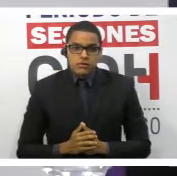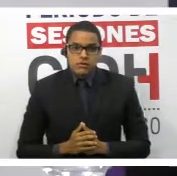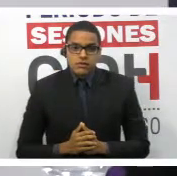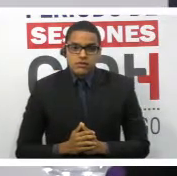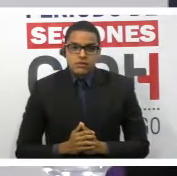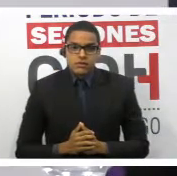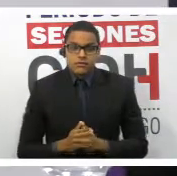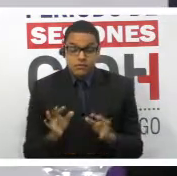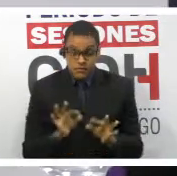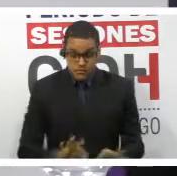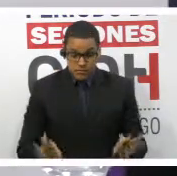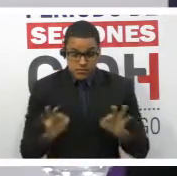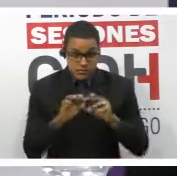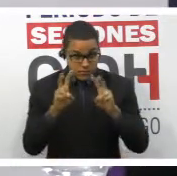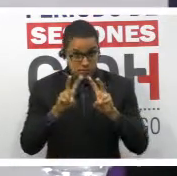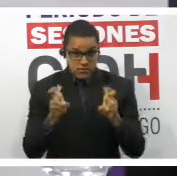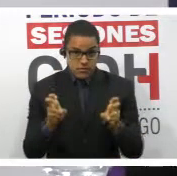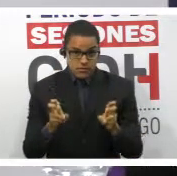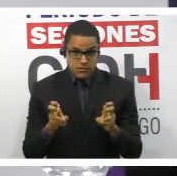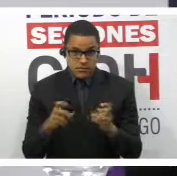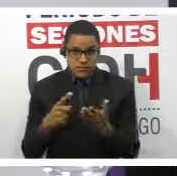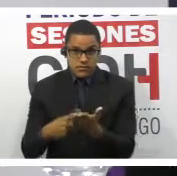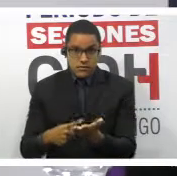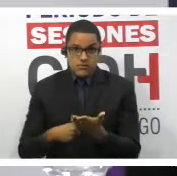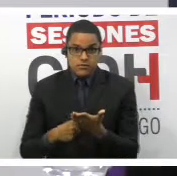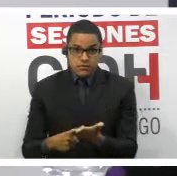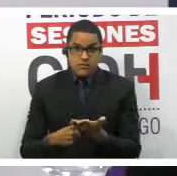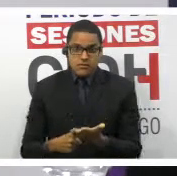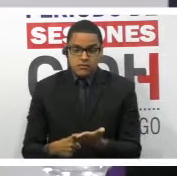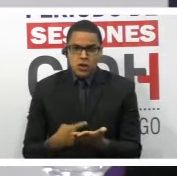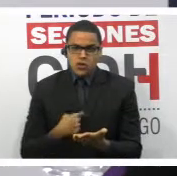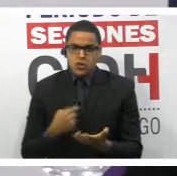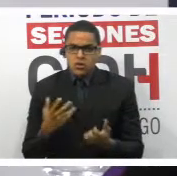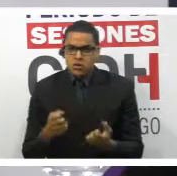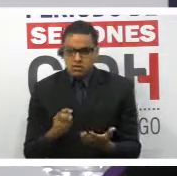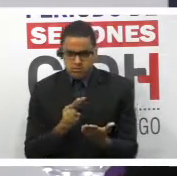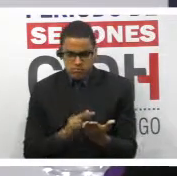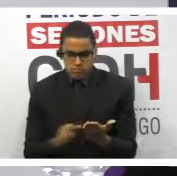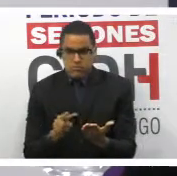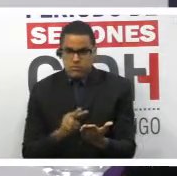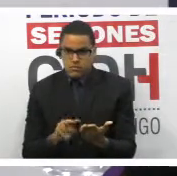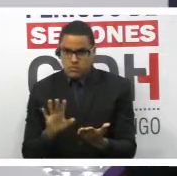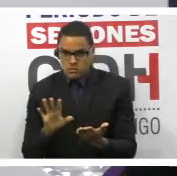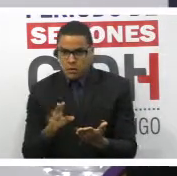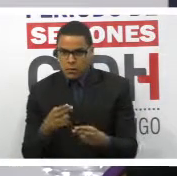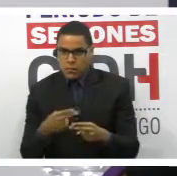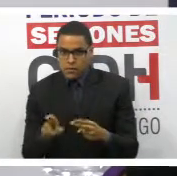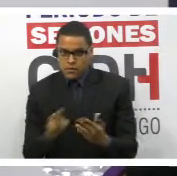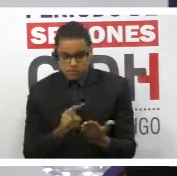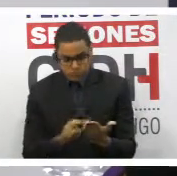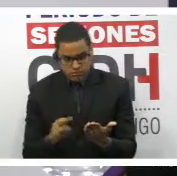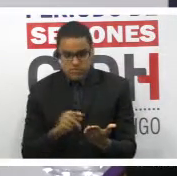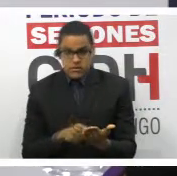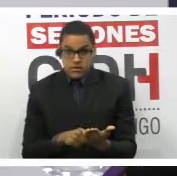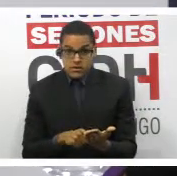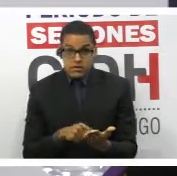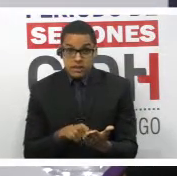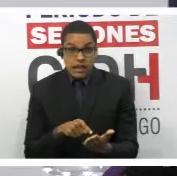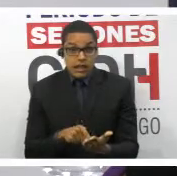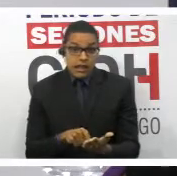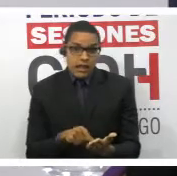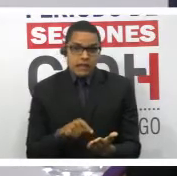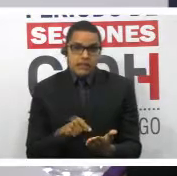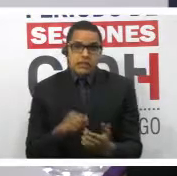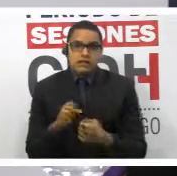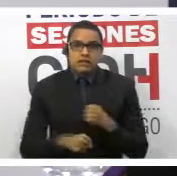relatoría quiero simplemente leer una observación hecha en el año 2016 del